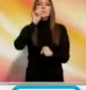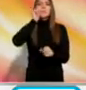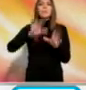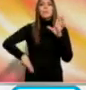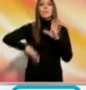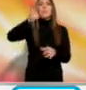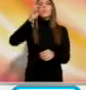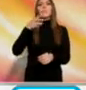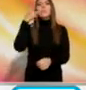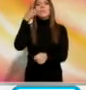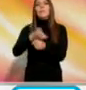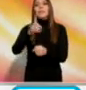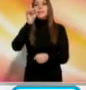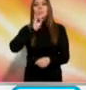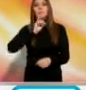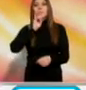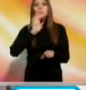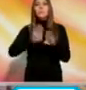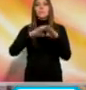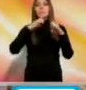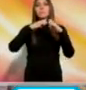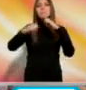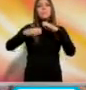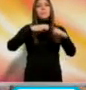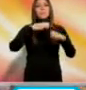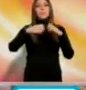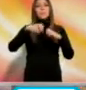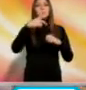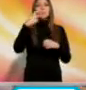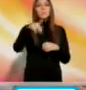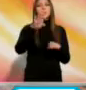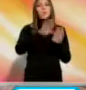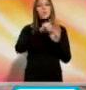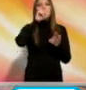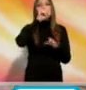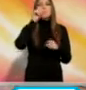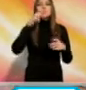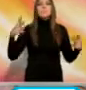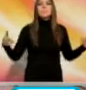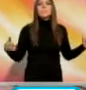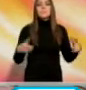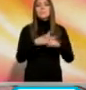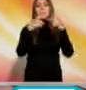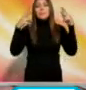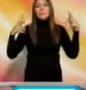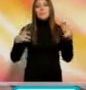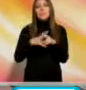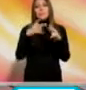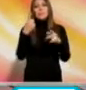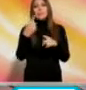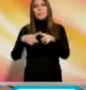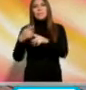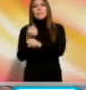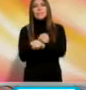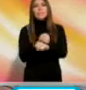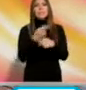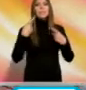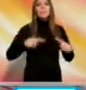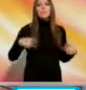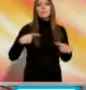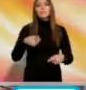tercera. Donde las riñas de gallos degeneran en peleas sangrientas entre los